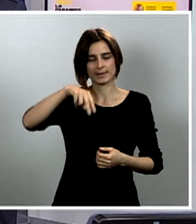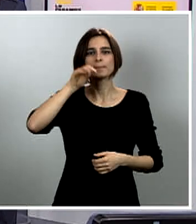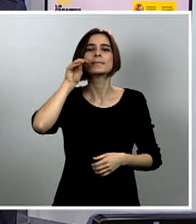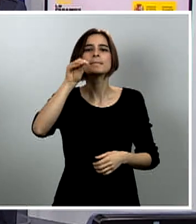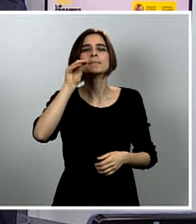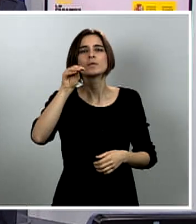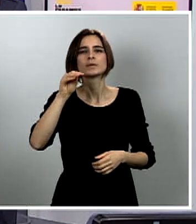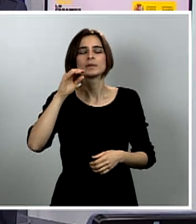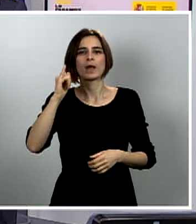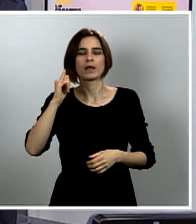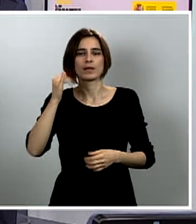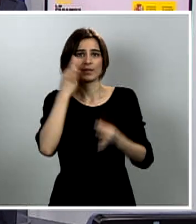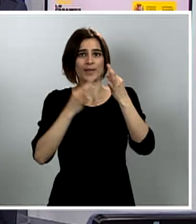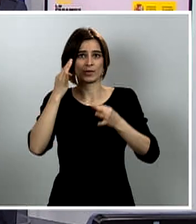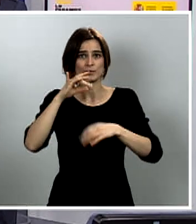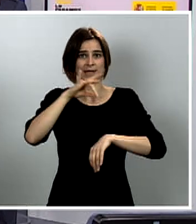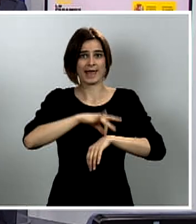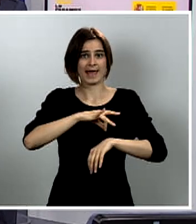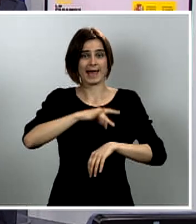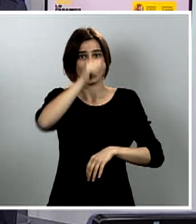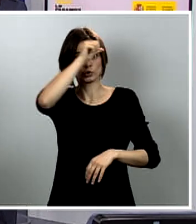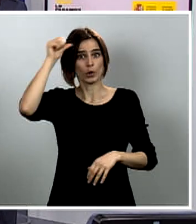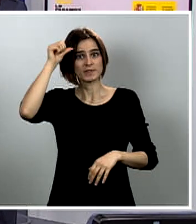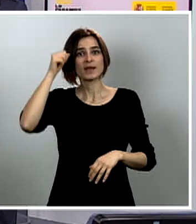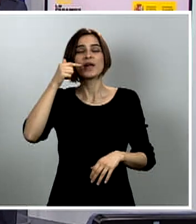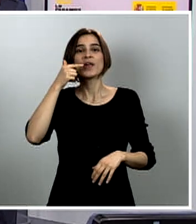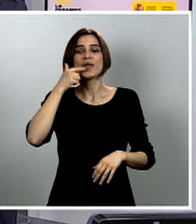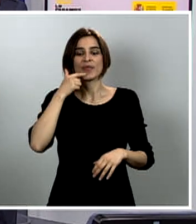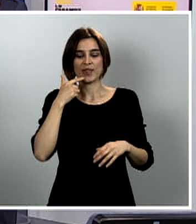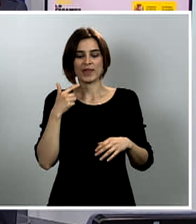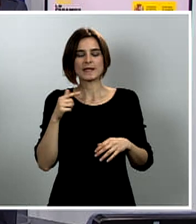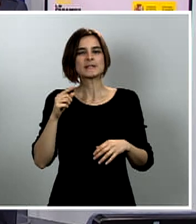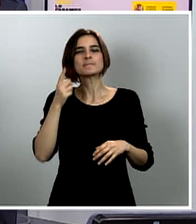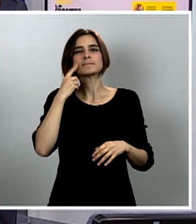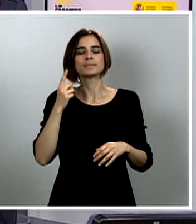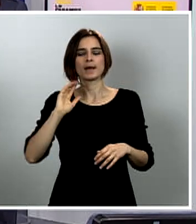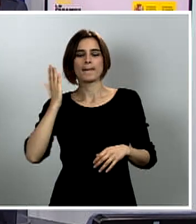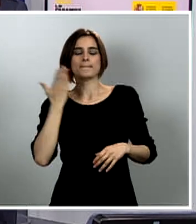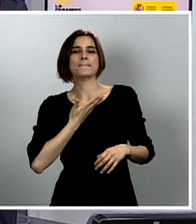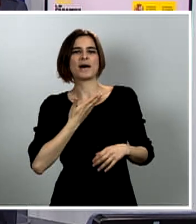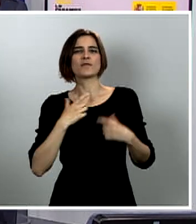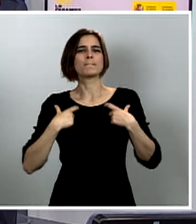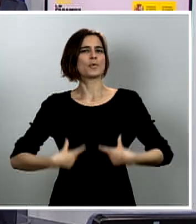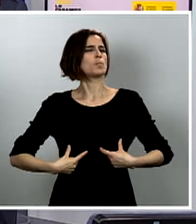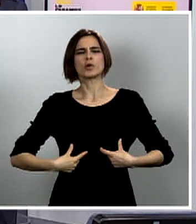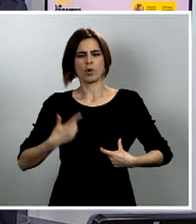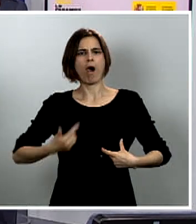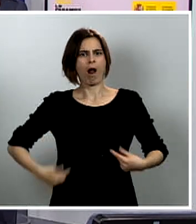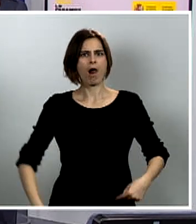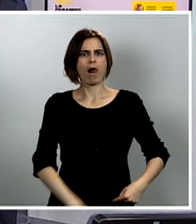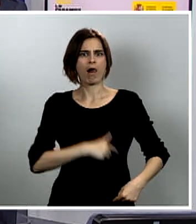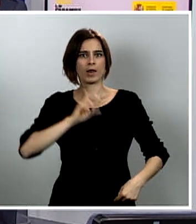los efectos del coronavirus irían más allá de los pulmones? ¿El COVID podría dejar otro tipo de secuelas? A lo que añado una pregunta